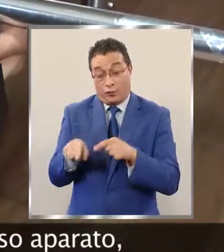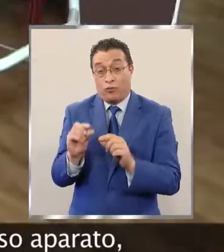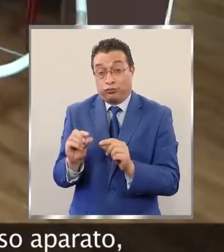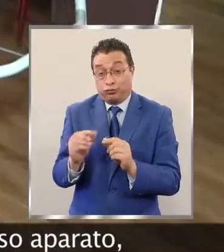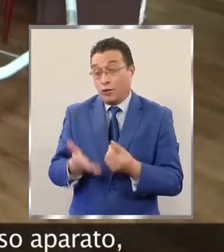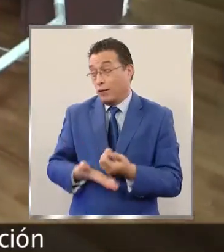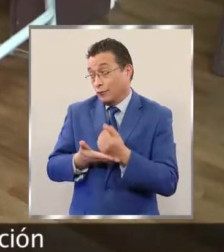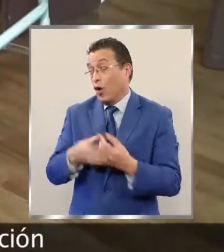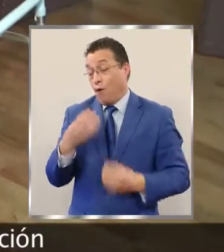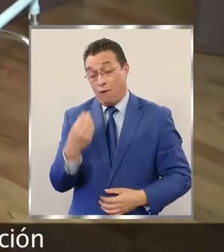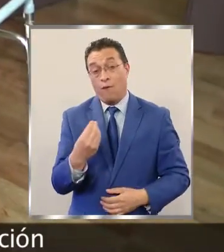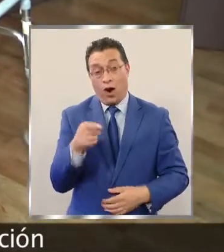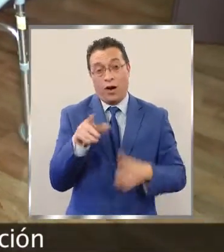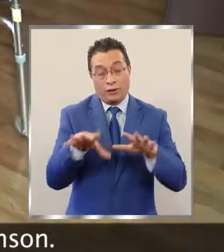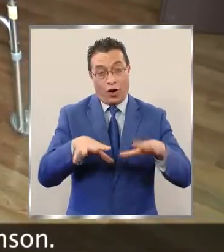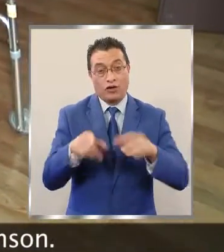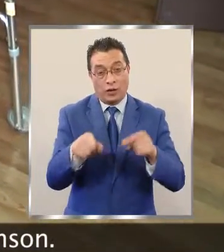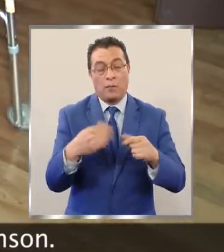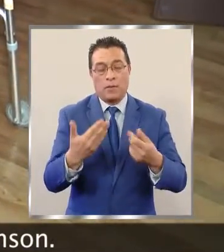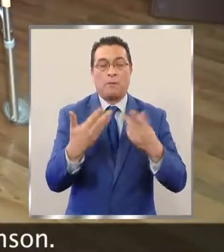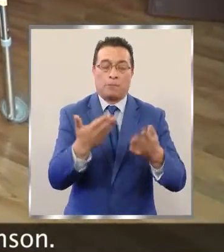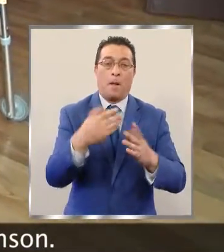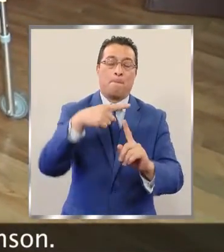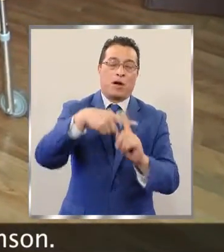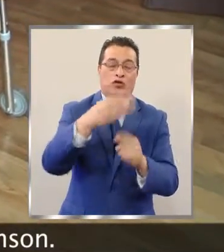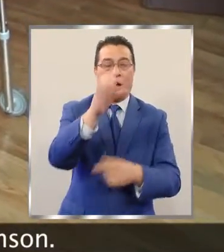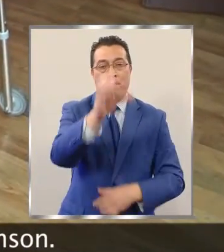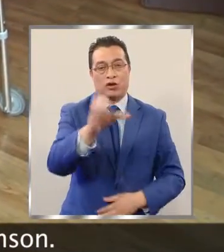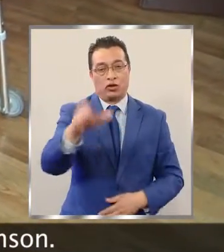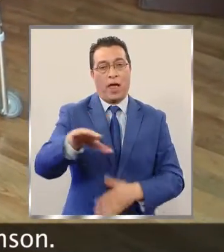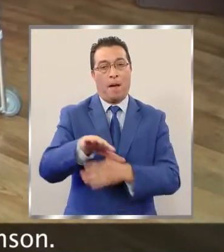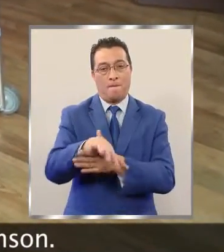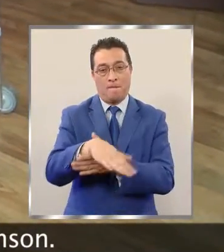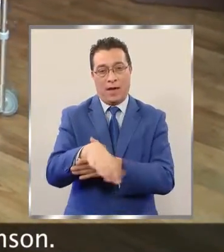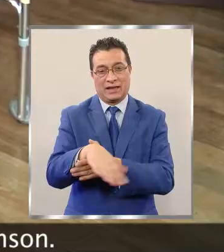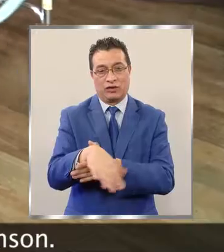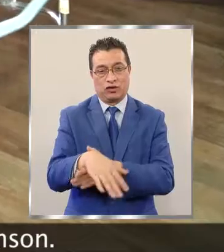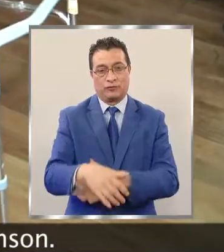valioso aparato para mejorar la condición de personas con Parkinson.